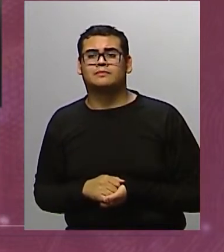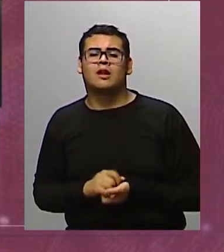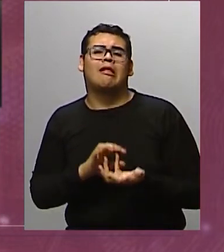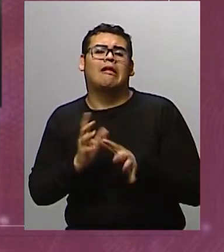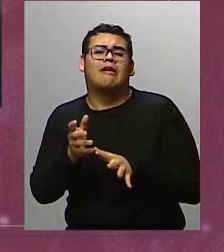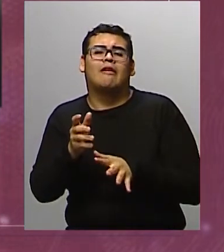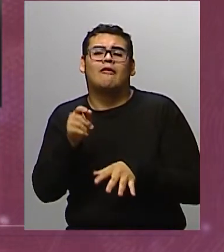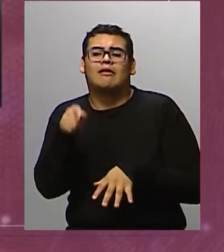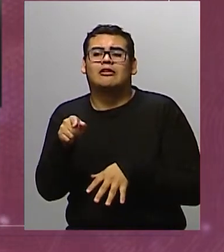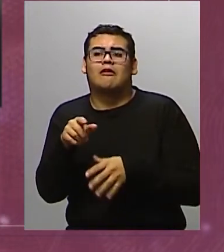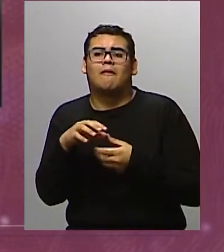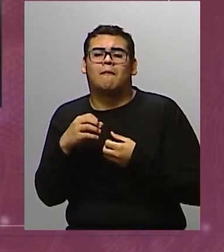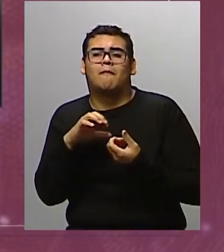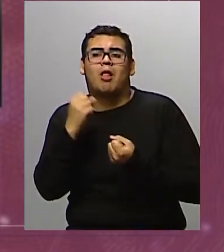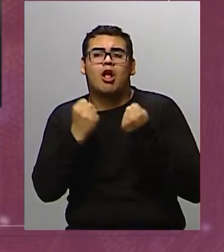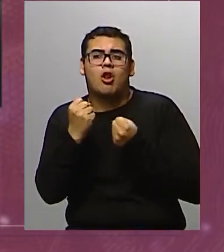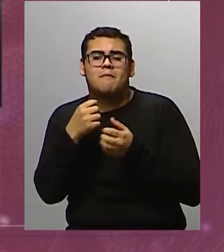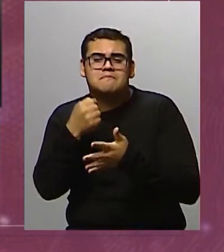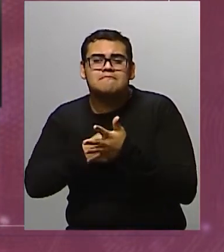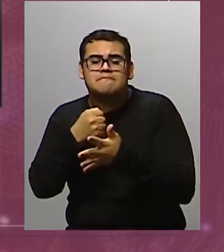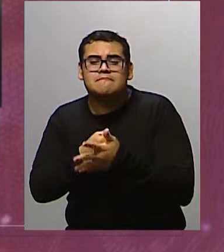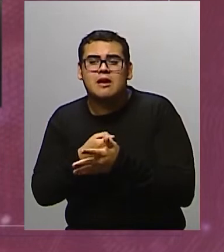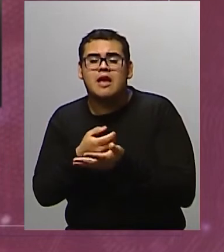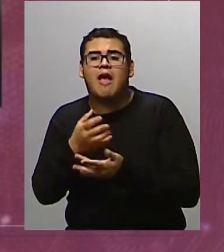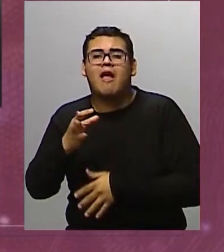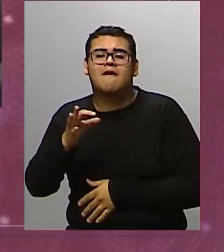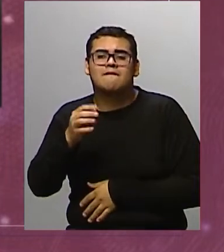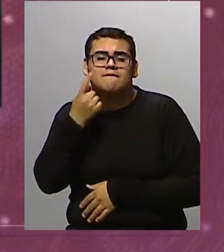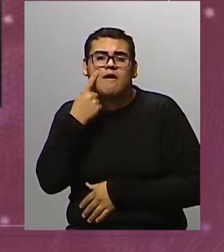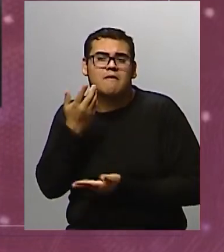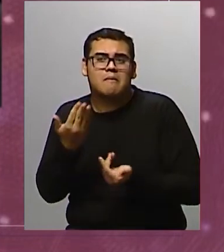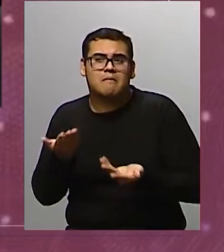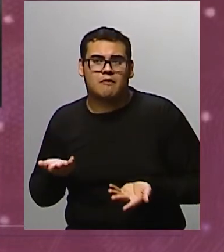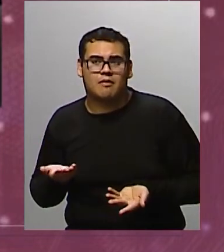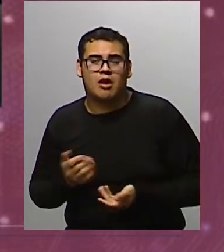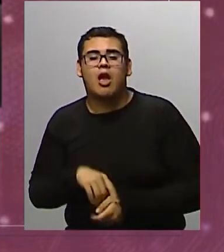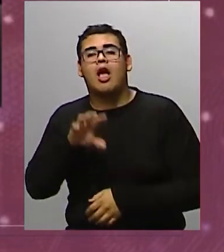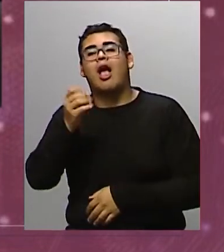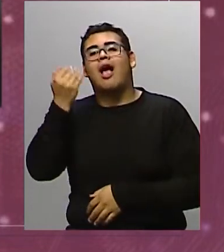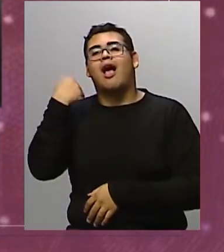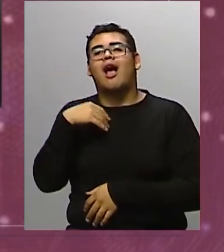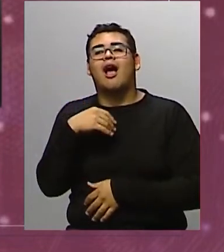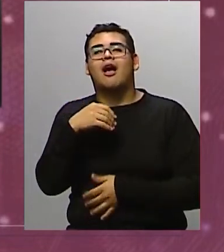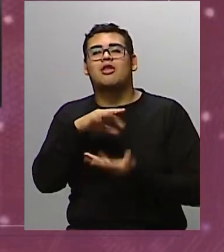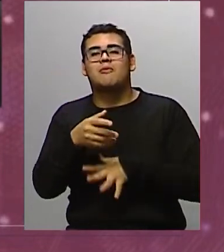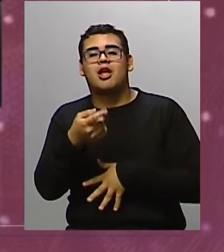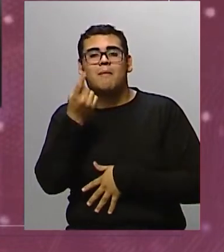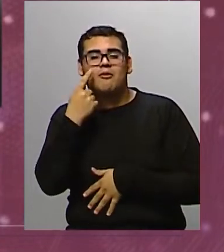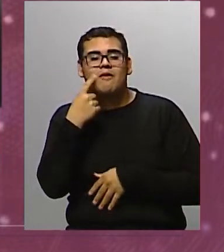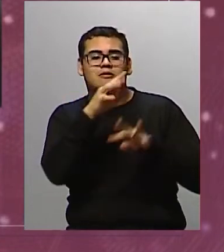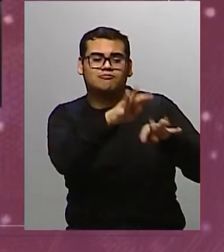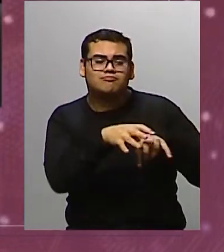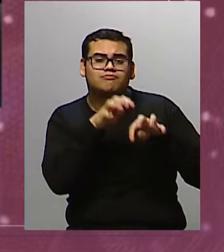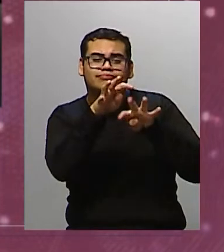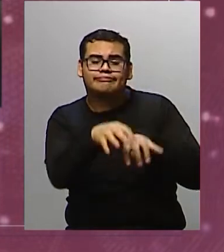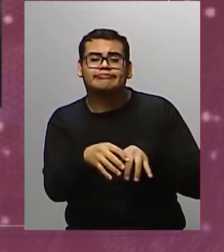forma puedan obtener un medio de vida que antes era vivir de la agricultura, la ganadería, del riego,